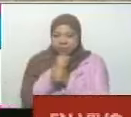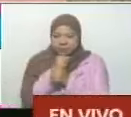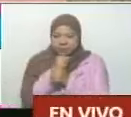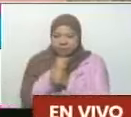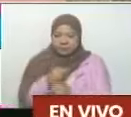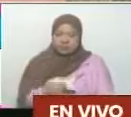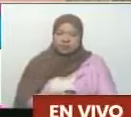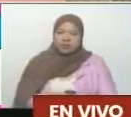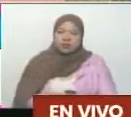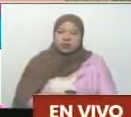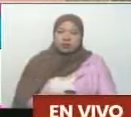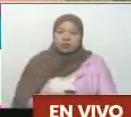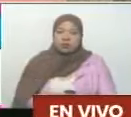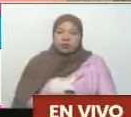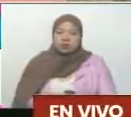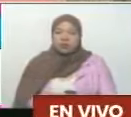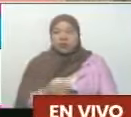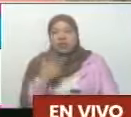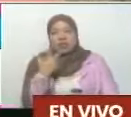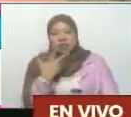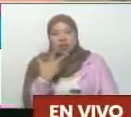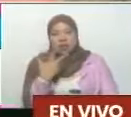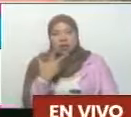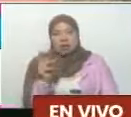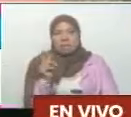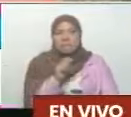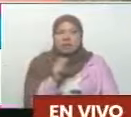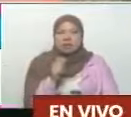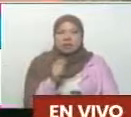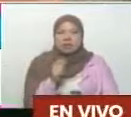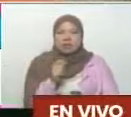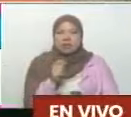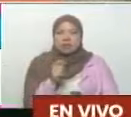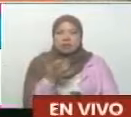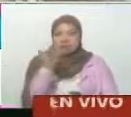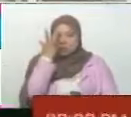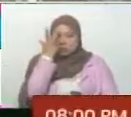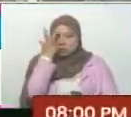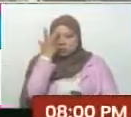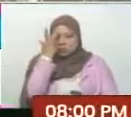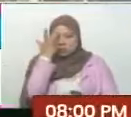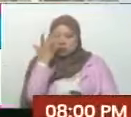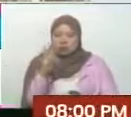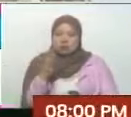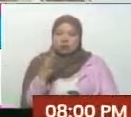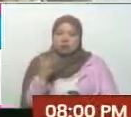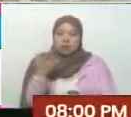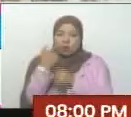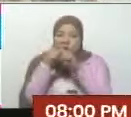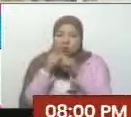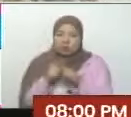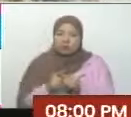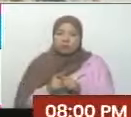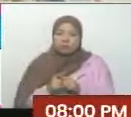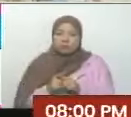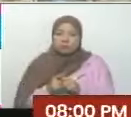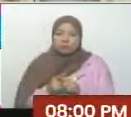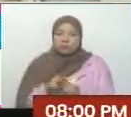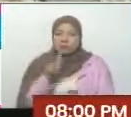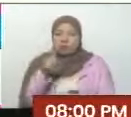Y yo hace, ¿cuánto fue? Casi 3 meses. Estábamos por el 60% de cumplimiento en